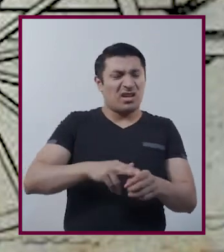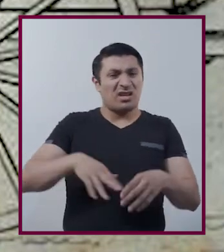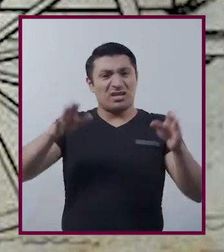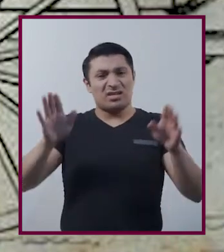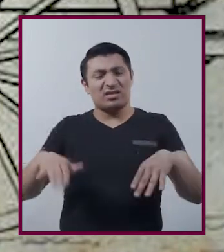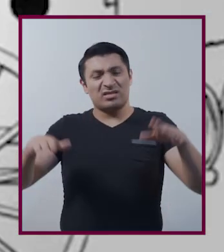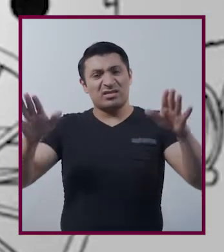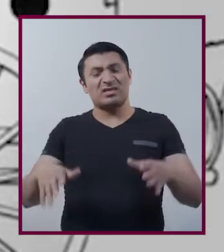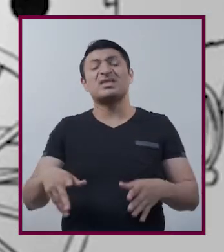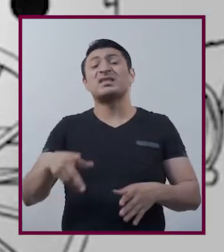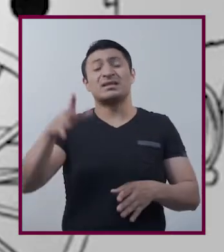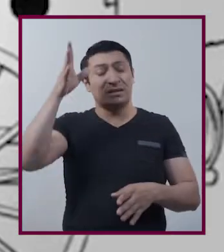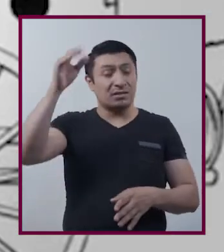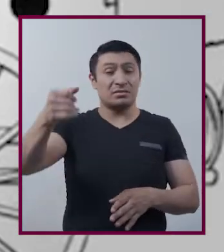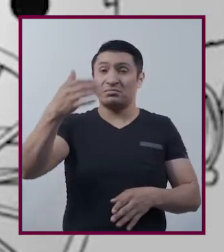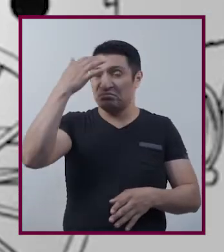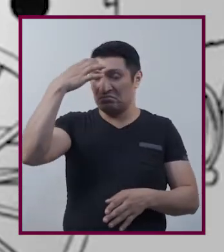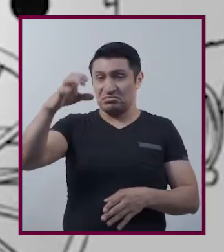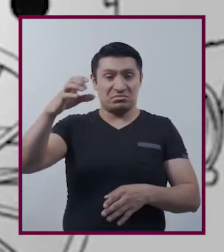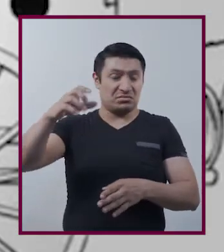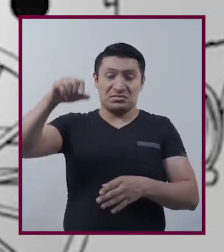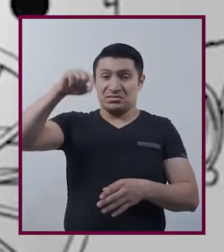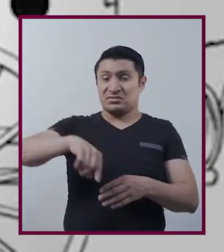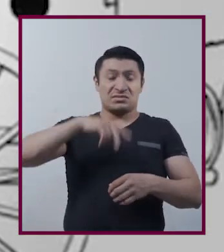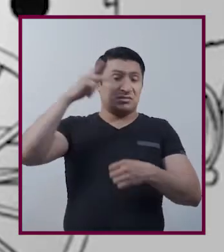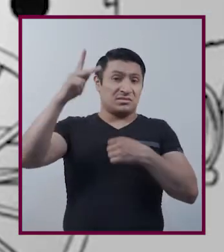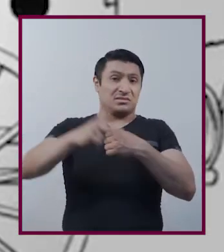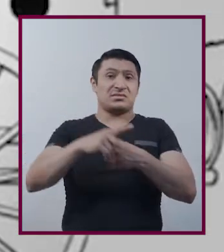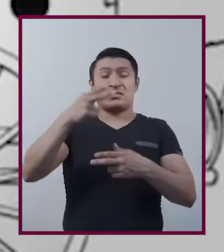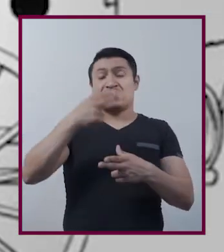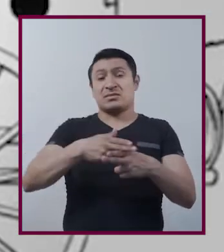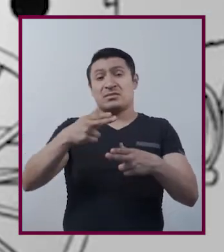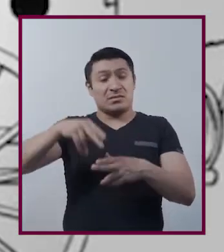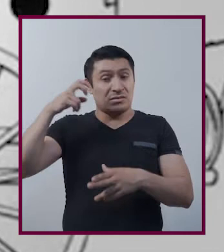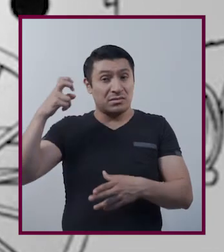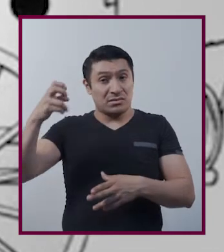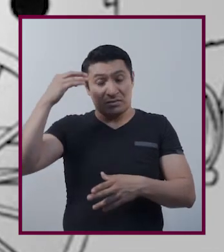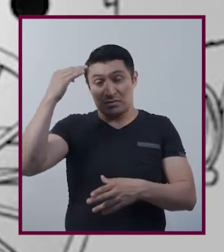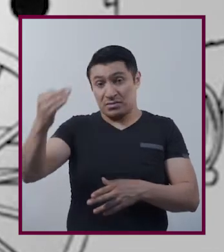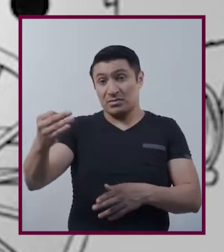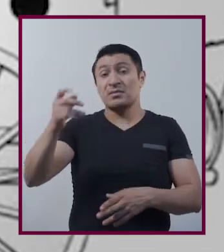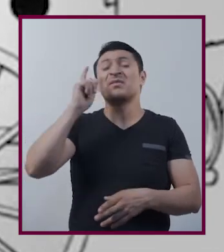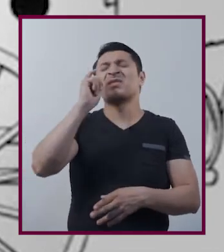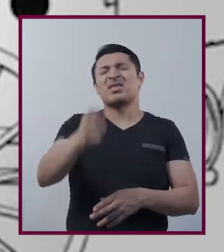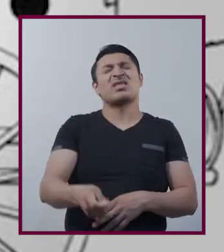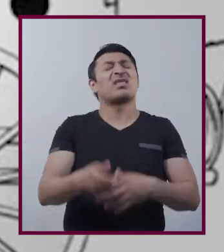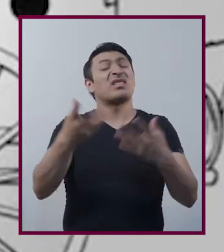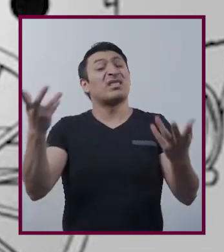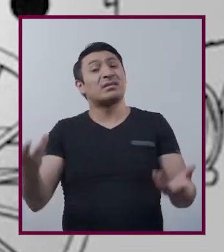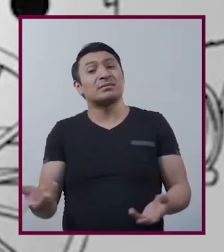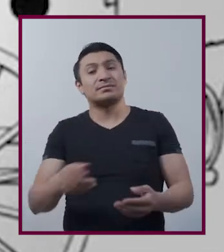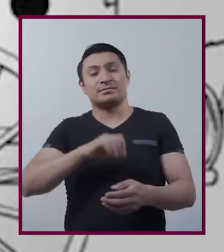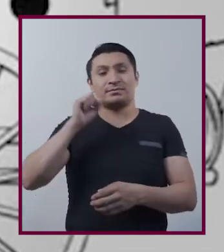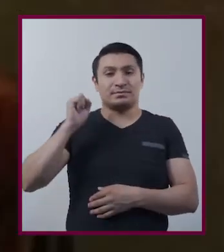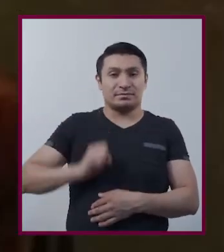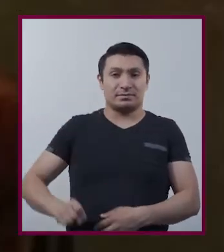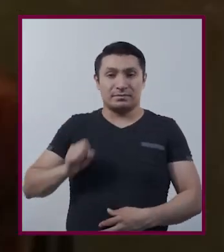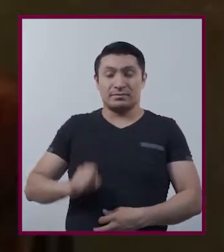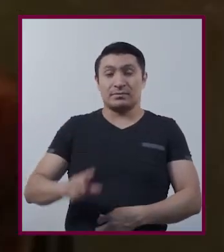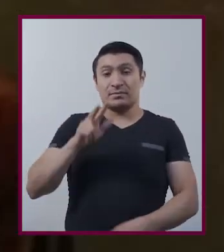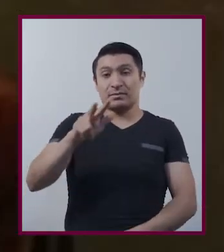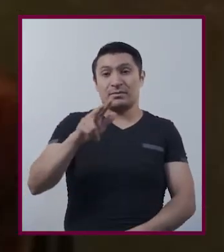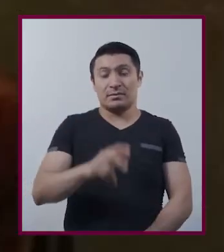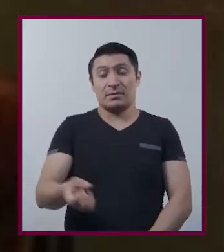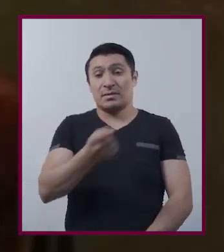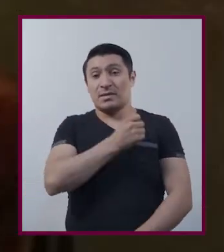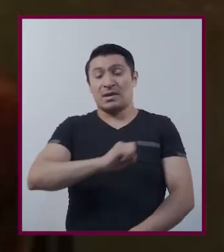hospital volante? Este concepto no era conocido como tal en nuestro país hasta ese momento. ¿Qué significaba? A finales